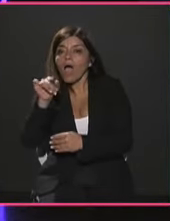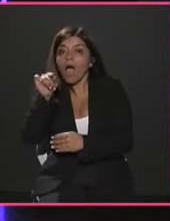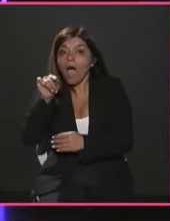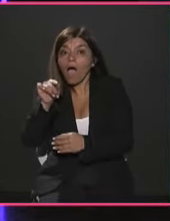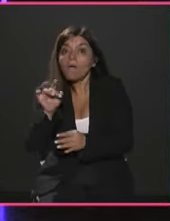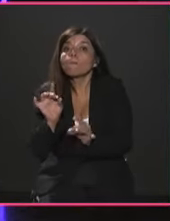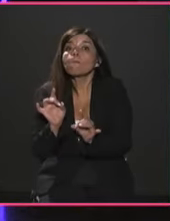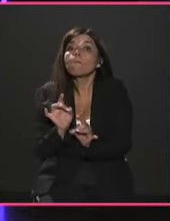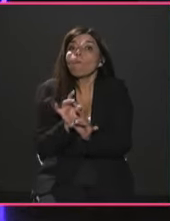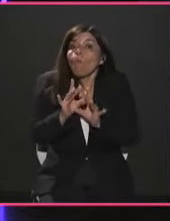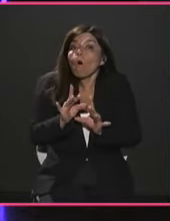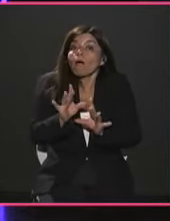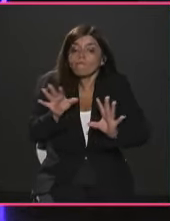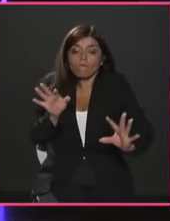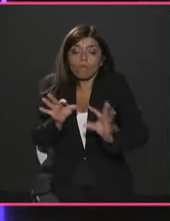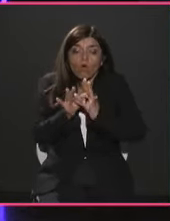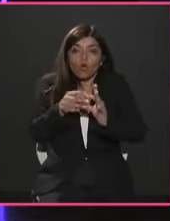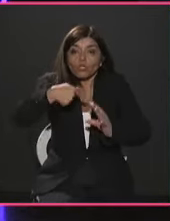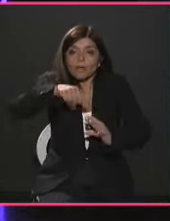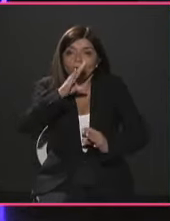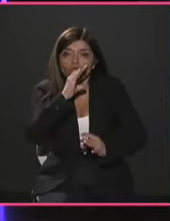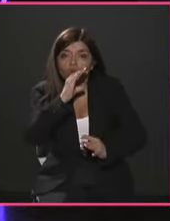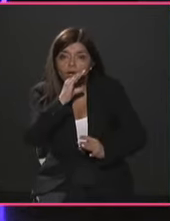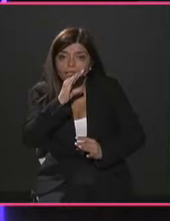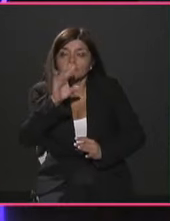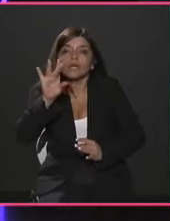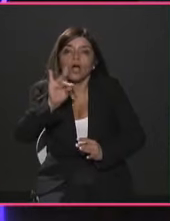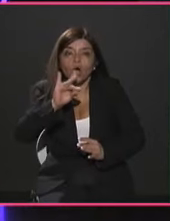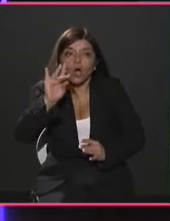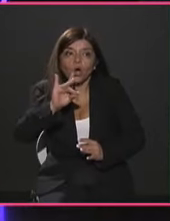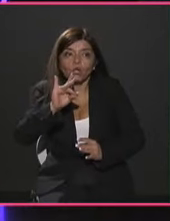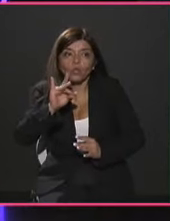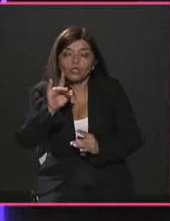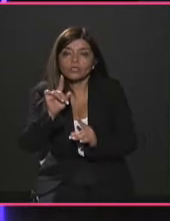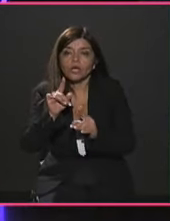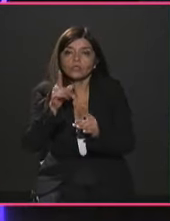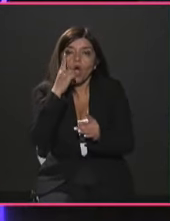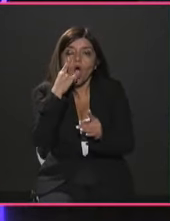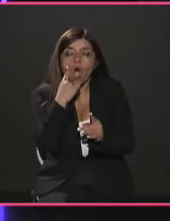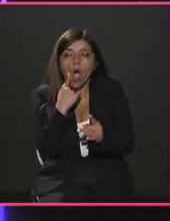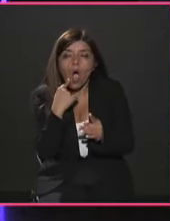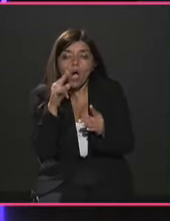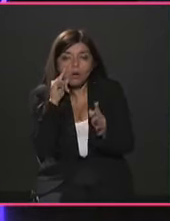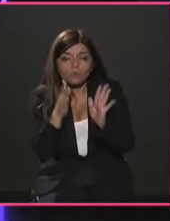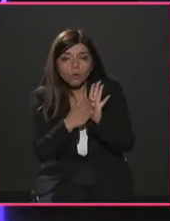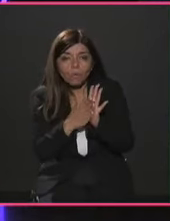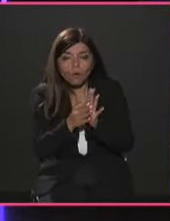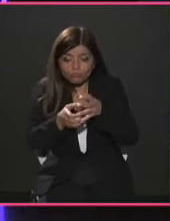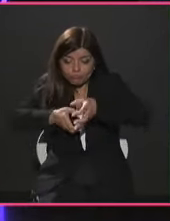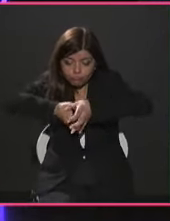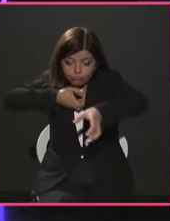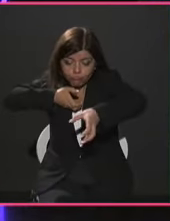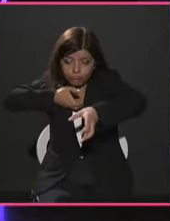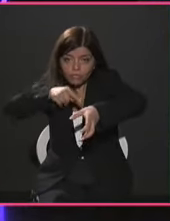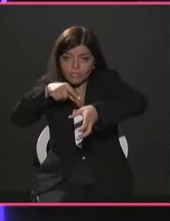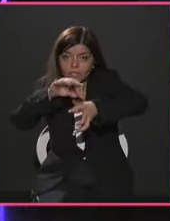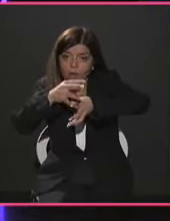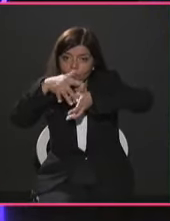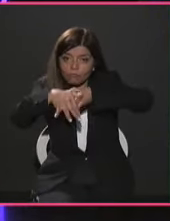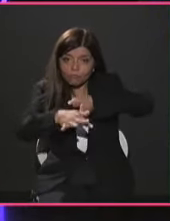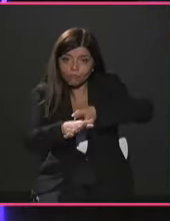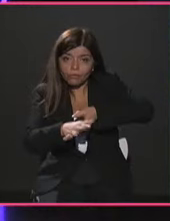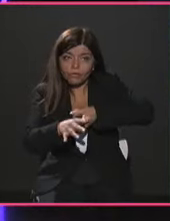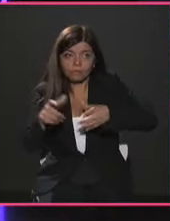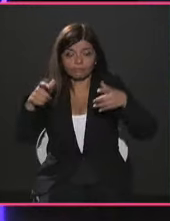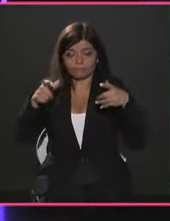encontrar uno que calce con lo que buscamos encontramos un cierta muestra de desagüe lo ponemos acá en estos